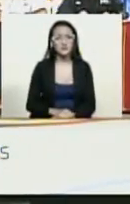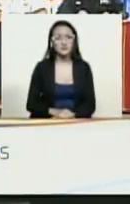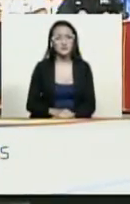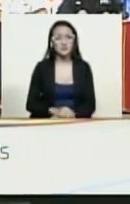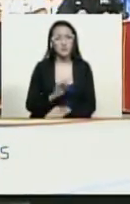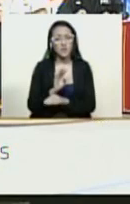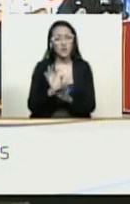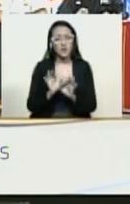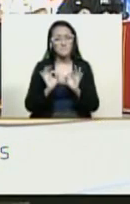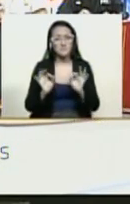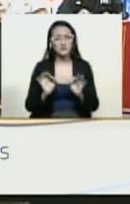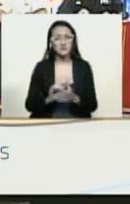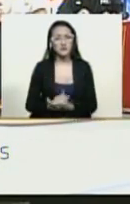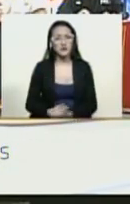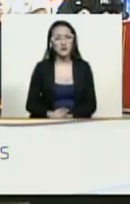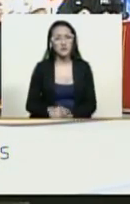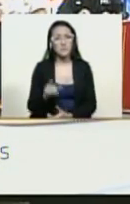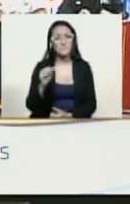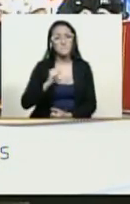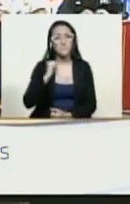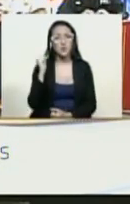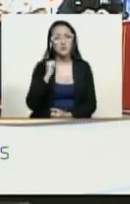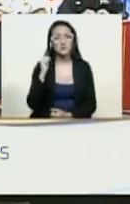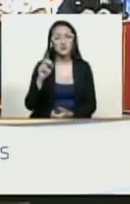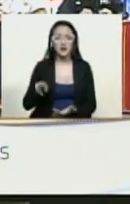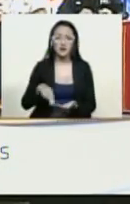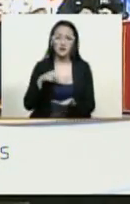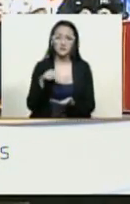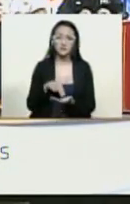especial. Y es la Policía Nacional